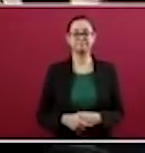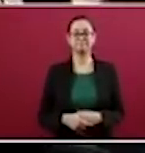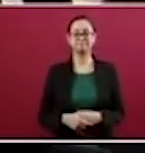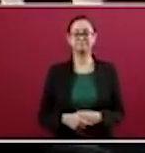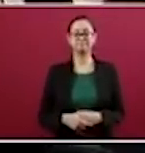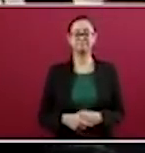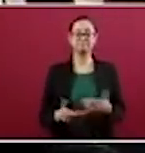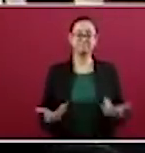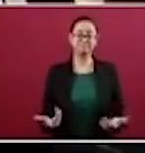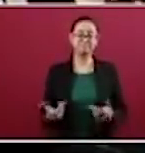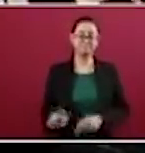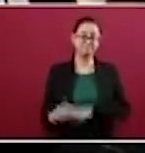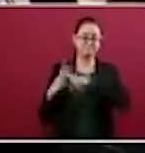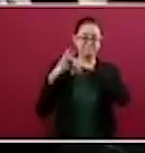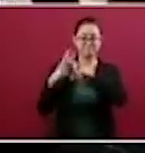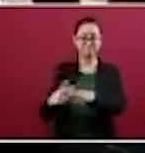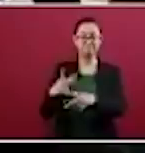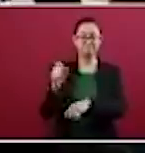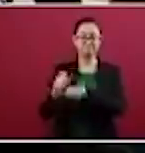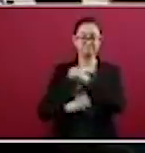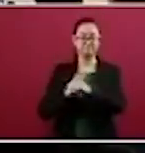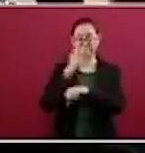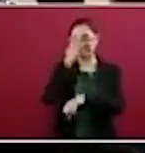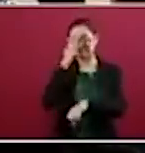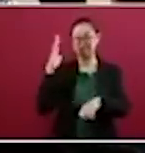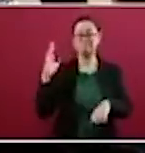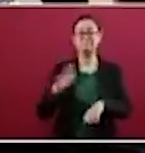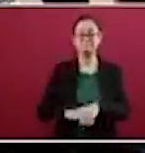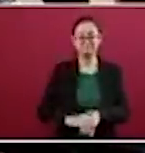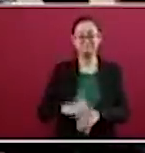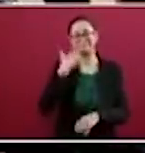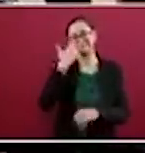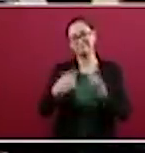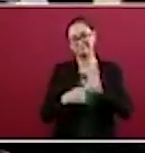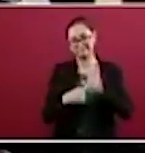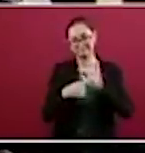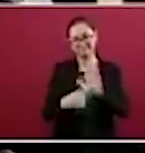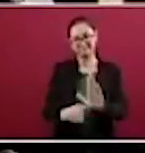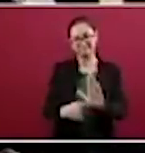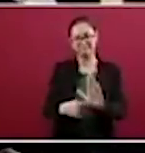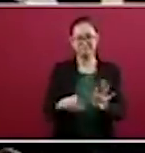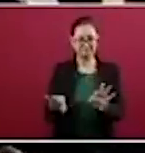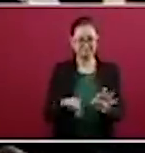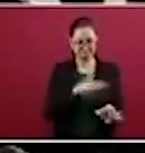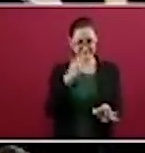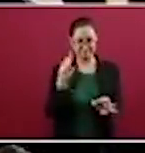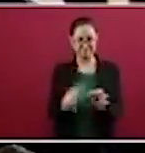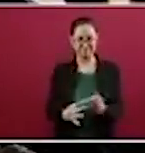terminamos con esta ceremonia que quisimos llevar a cabo